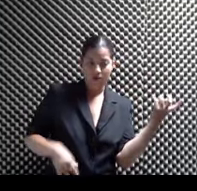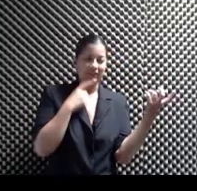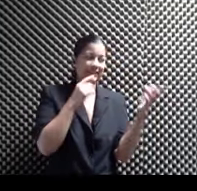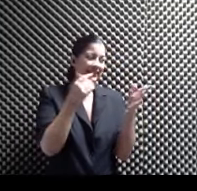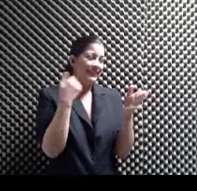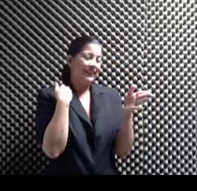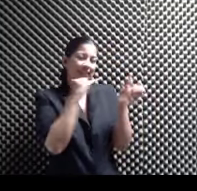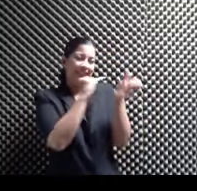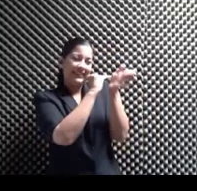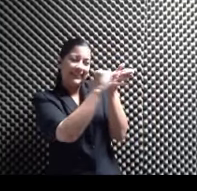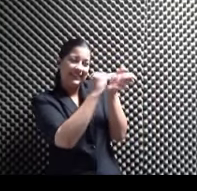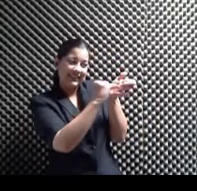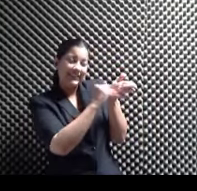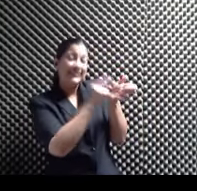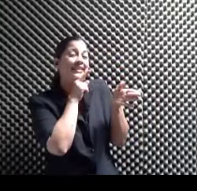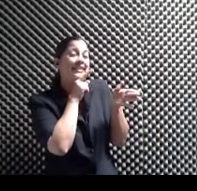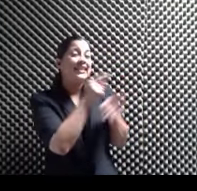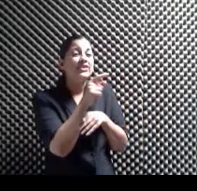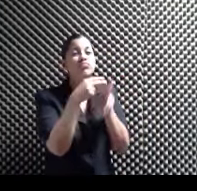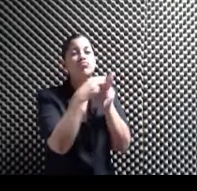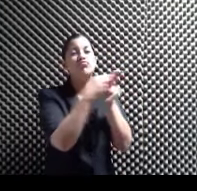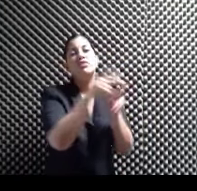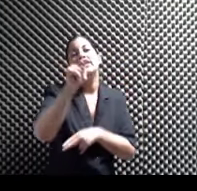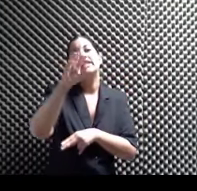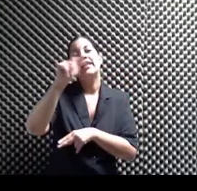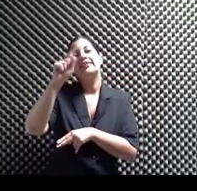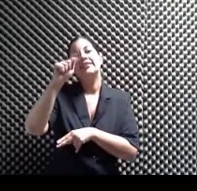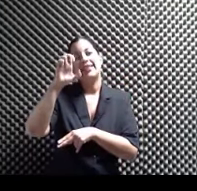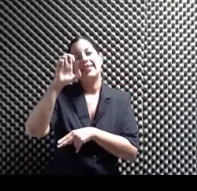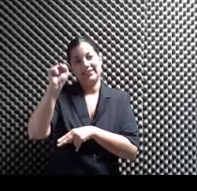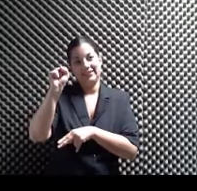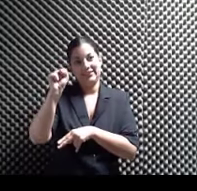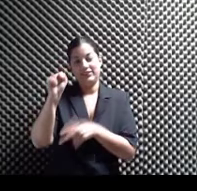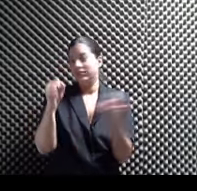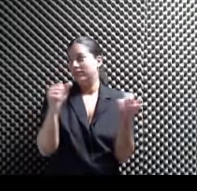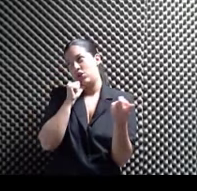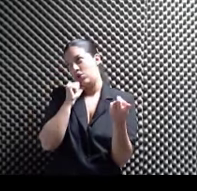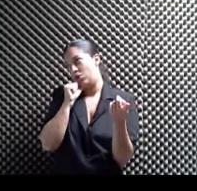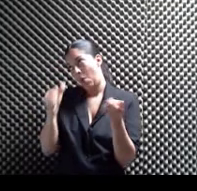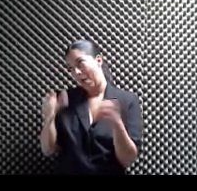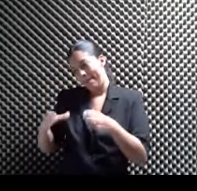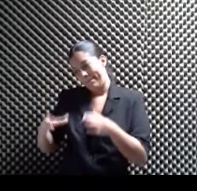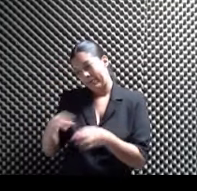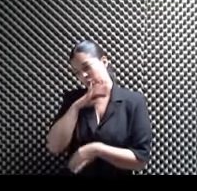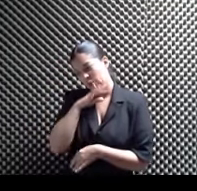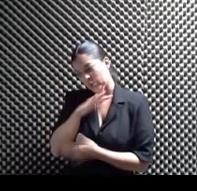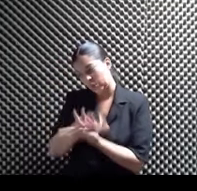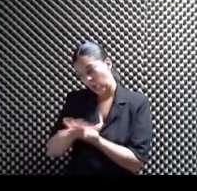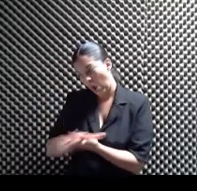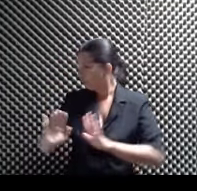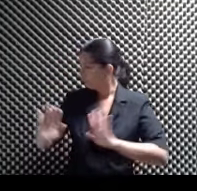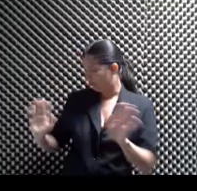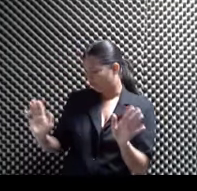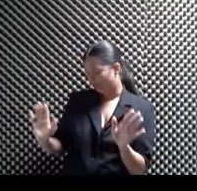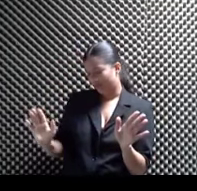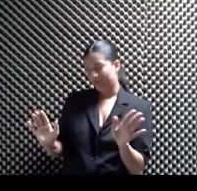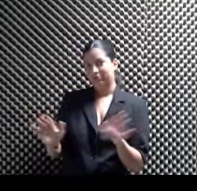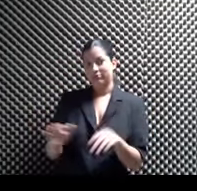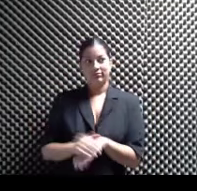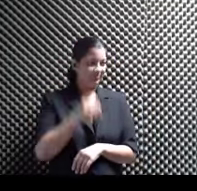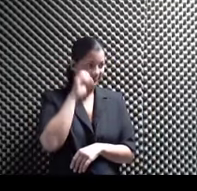Esos son los trastes Lo que divide Son platos sucios Exactamente Ok Yo sé que me ayuda Es importante aclarar eso